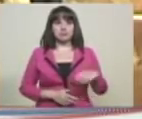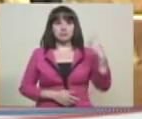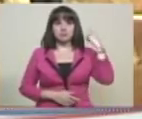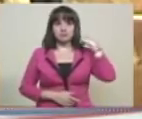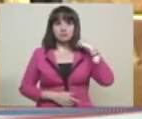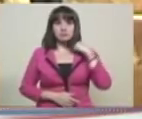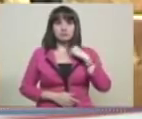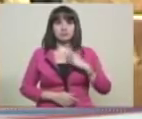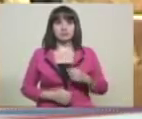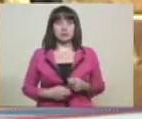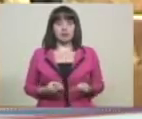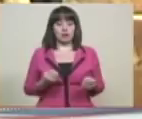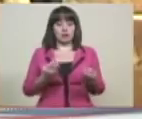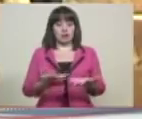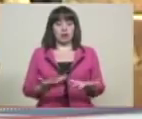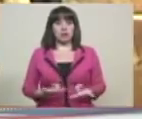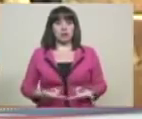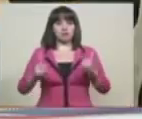Hemos dado la autorización